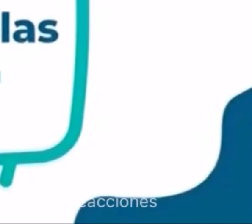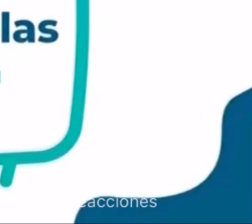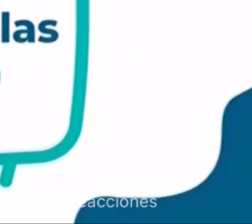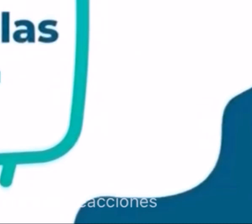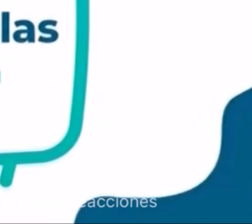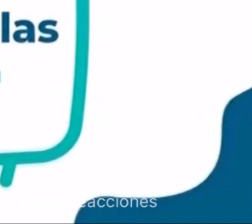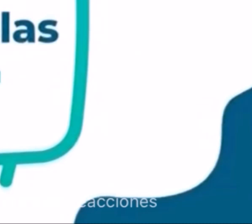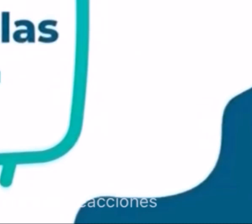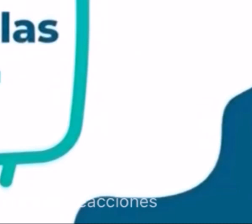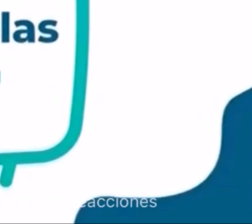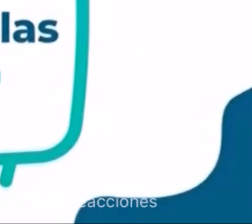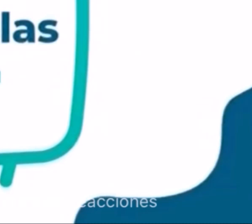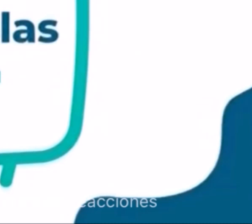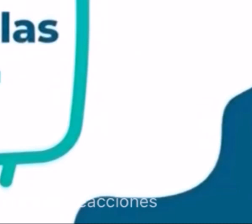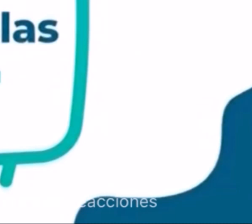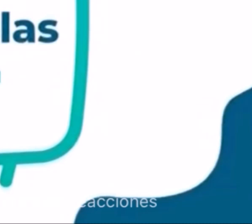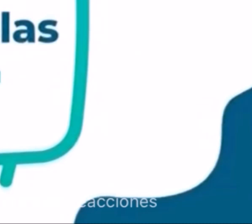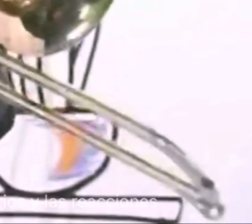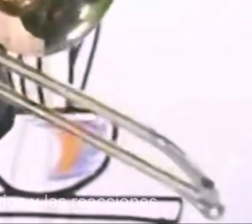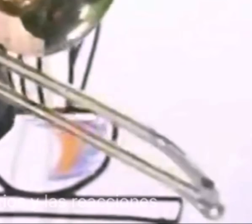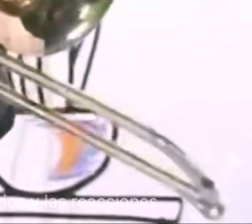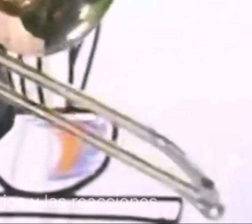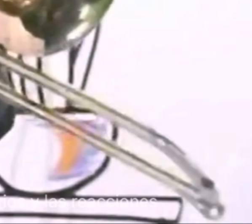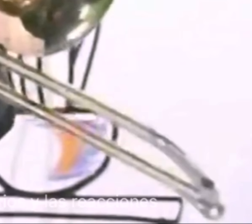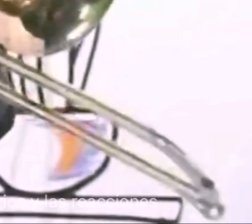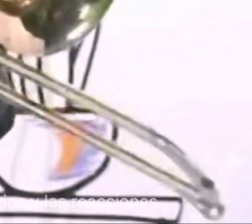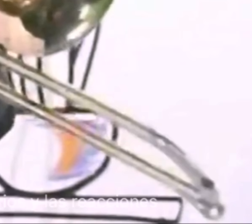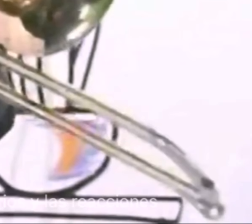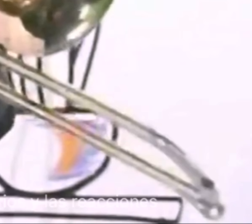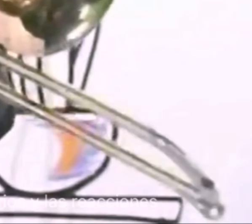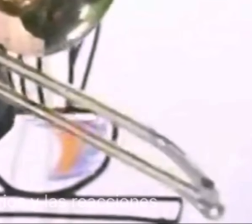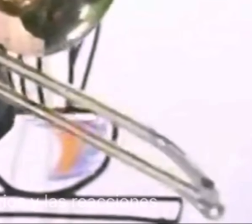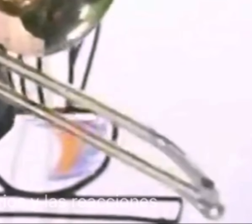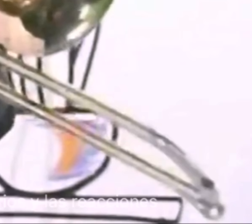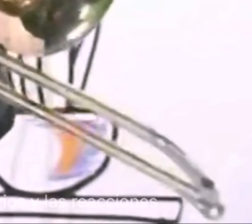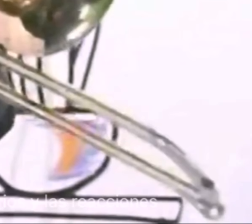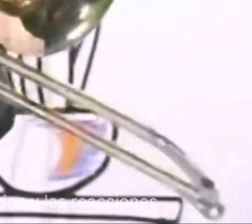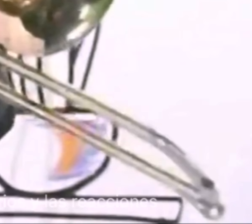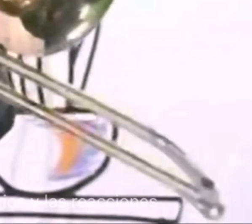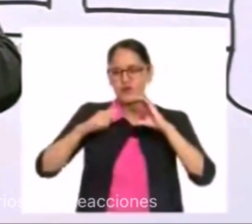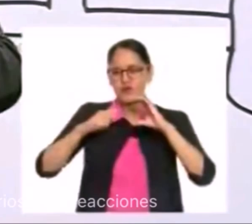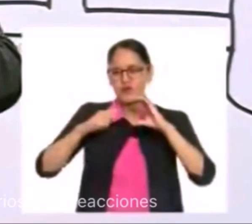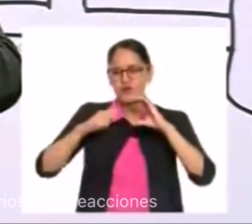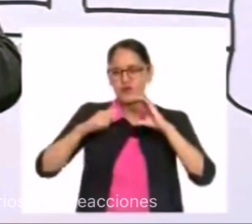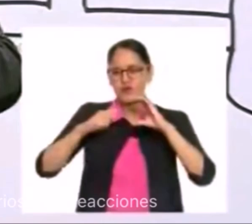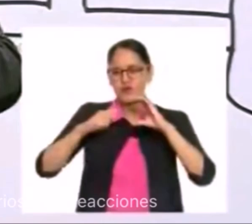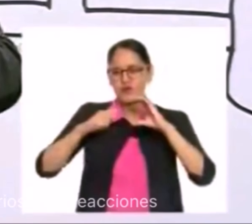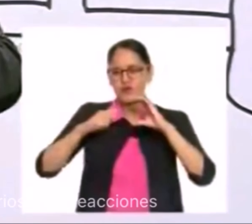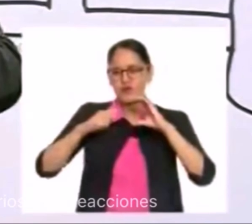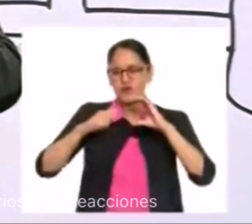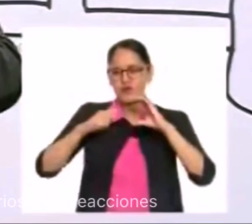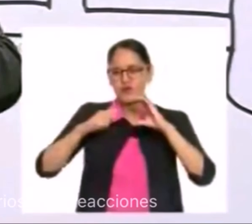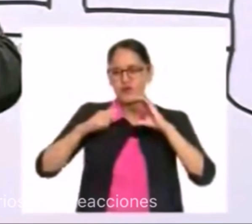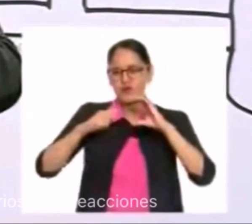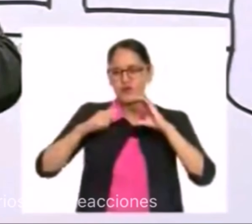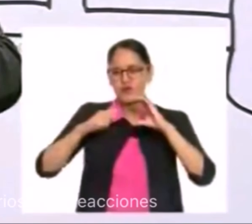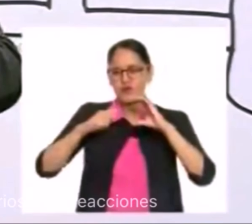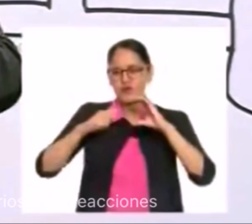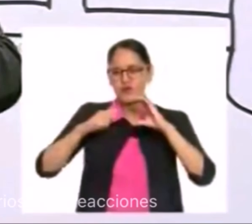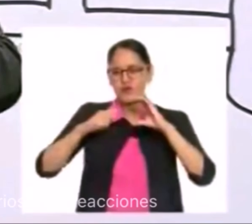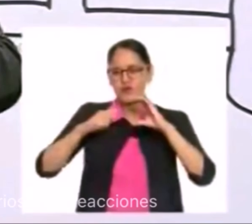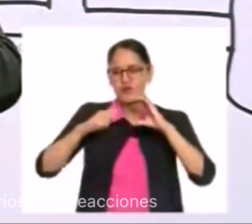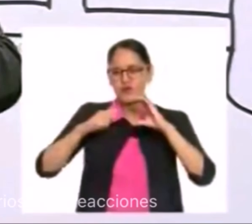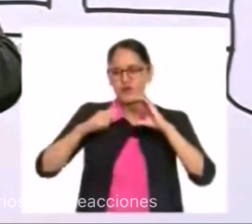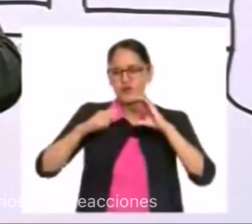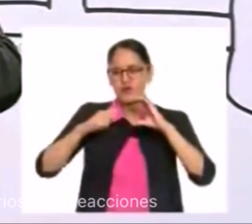música el tema es que el trombón de fernando islas la clase comienza con fernando quinto con la canción hay distintos tipos de trombón no artistas